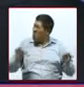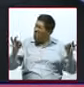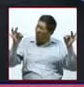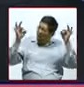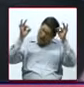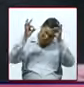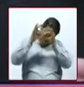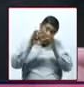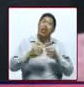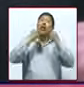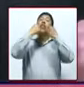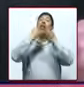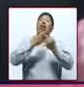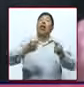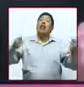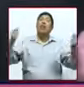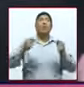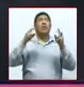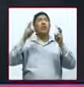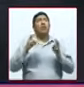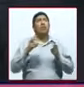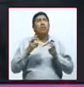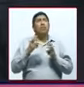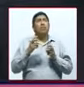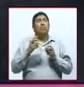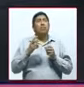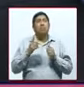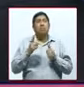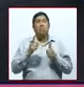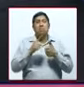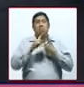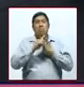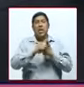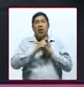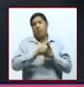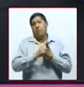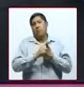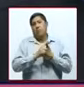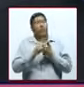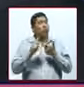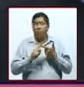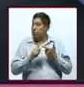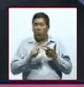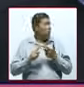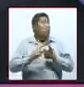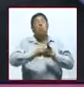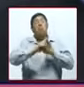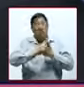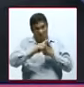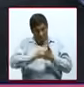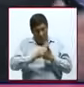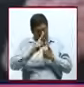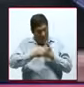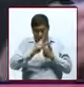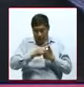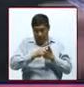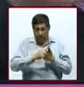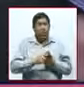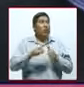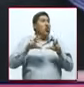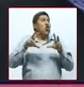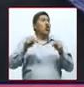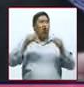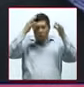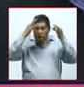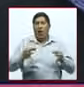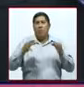hace la declaración en el sentido de que son de prioridad, pero no establece temas